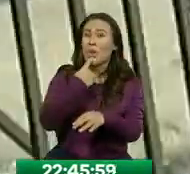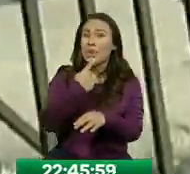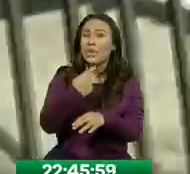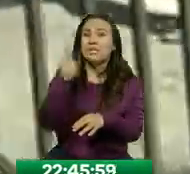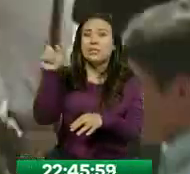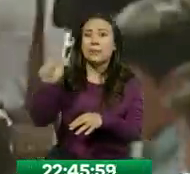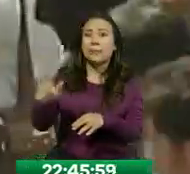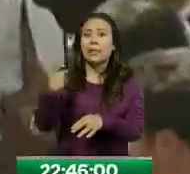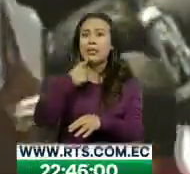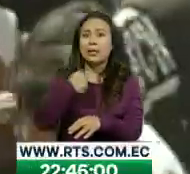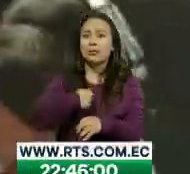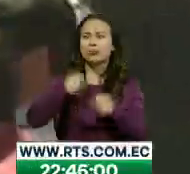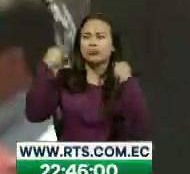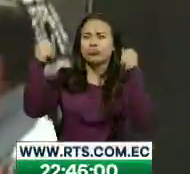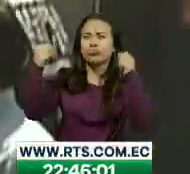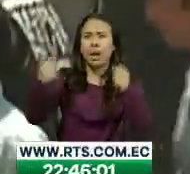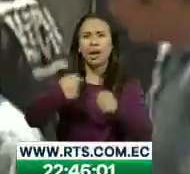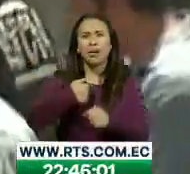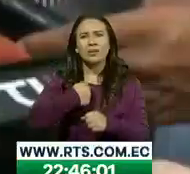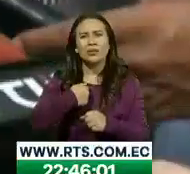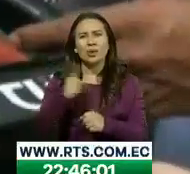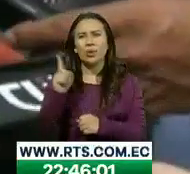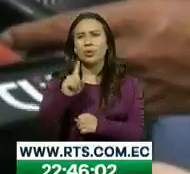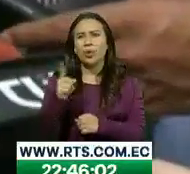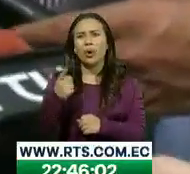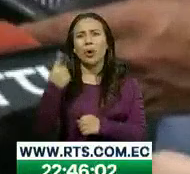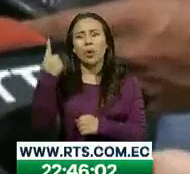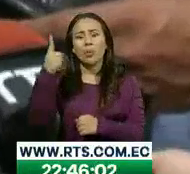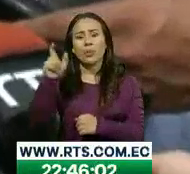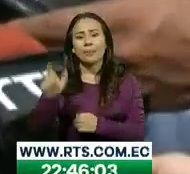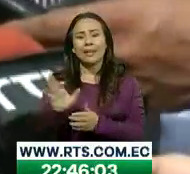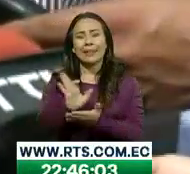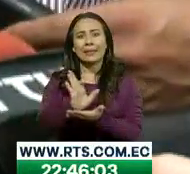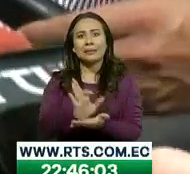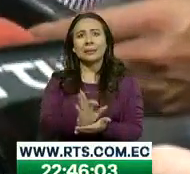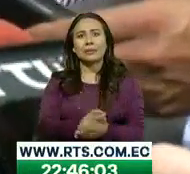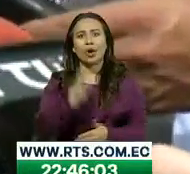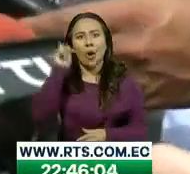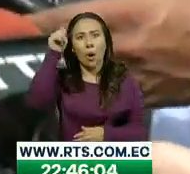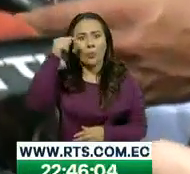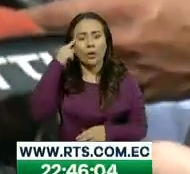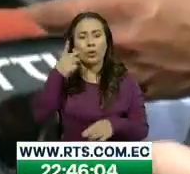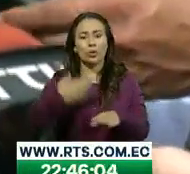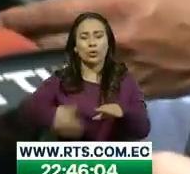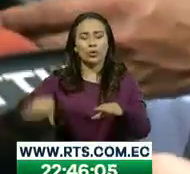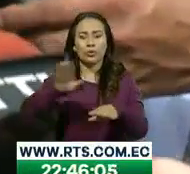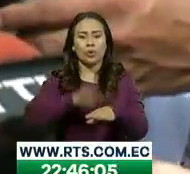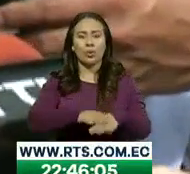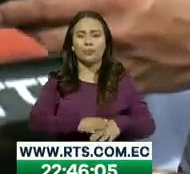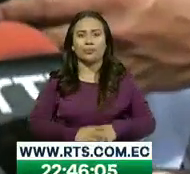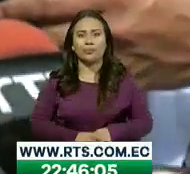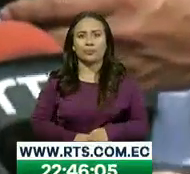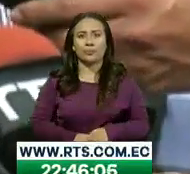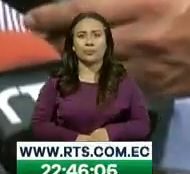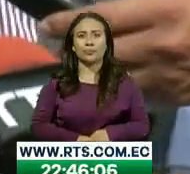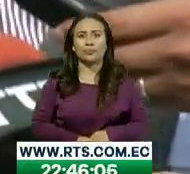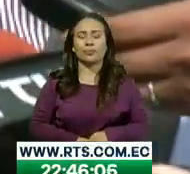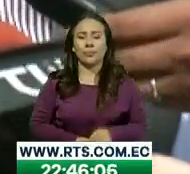afirmó, también se presentará un testigo protegido. La injerencia del gobierno sobre el Poder